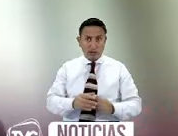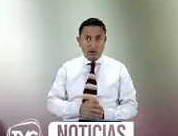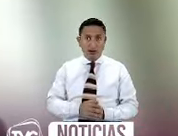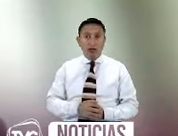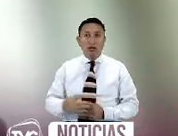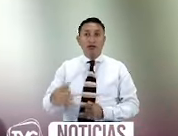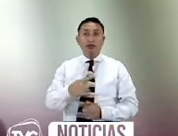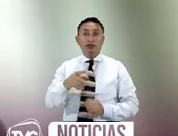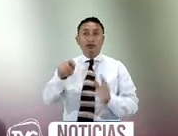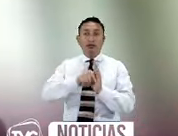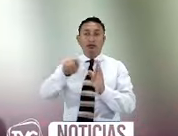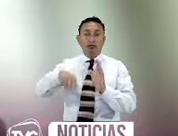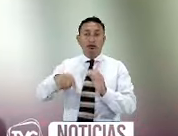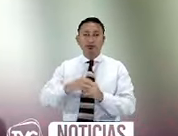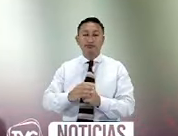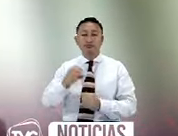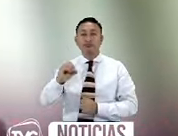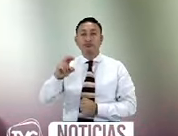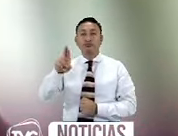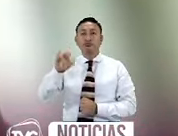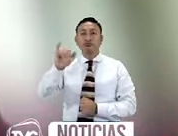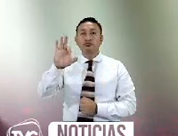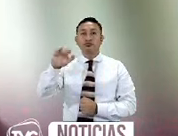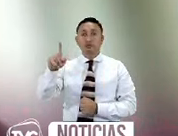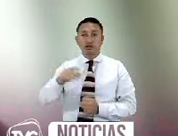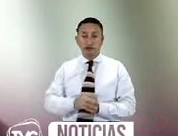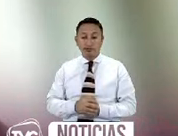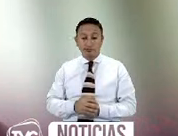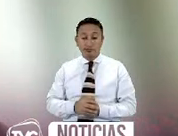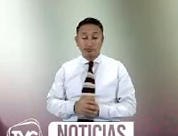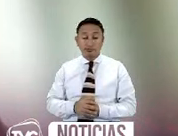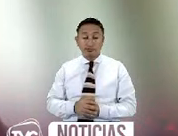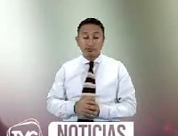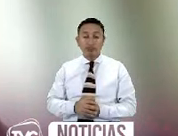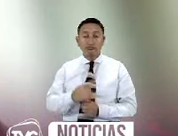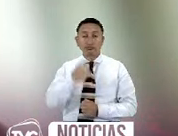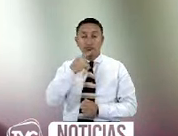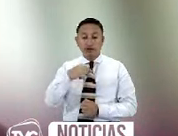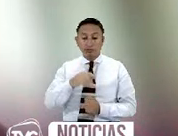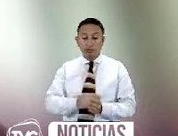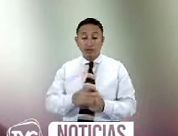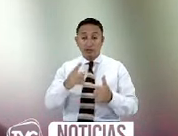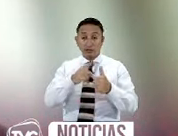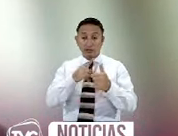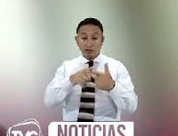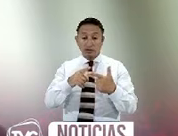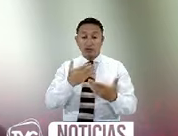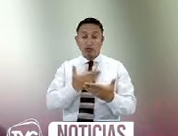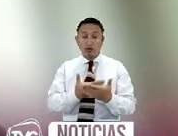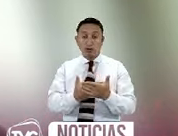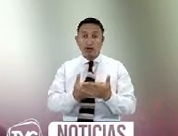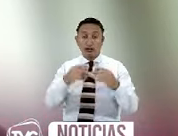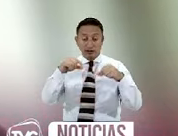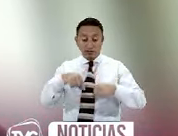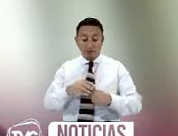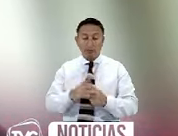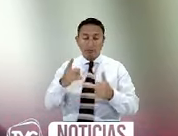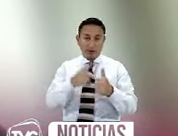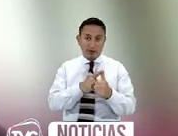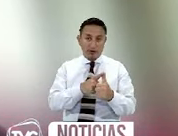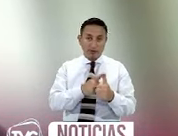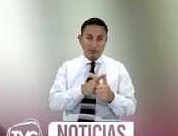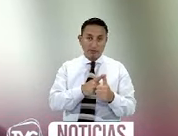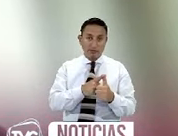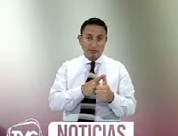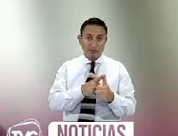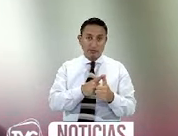Marcos Ortiz nos explica. Si se prueba que ha existido los tres elementos de la relación laboral, que es el tacto